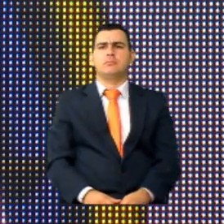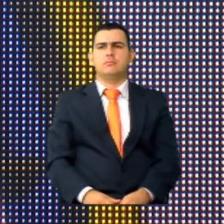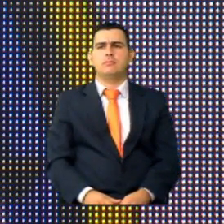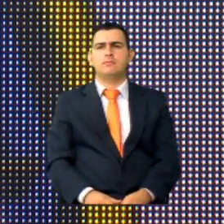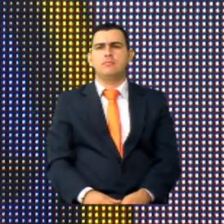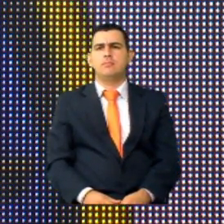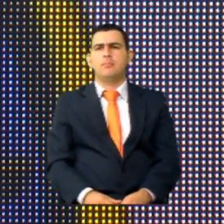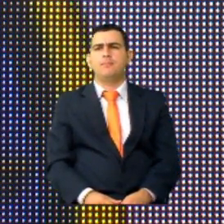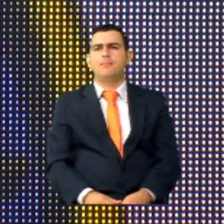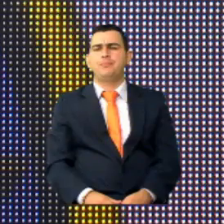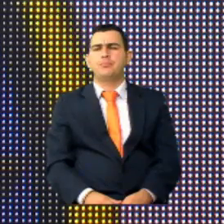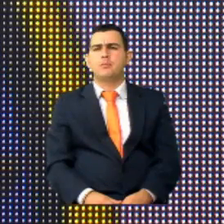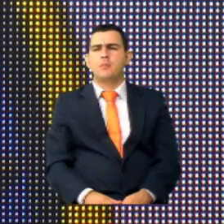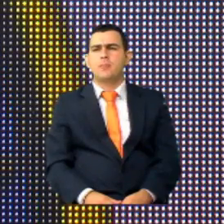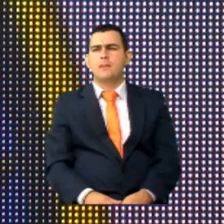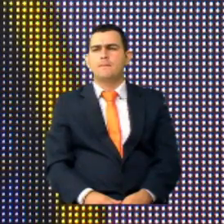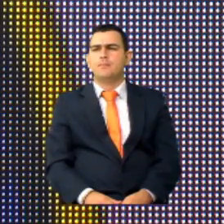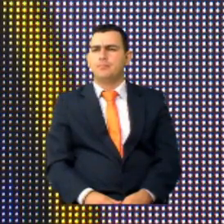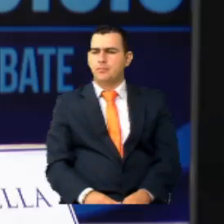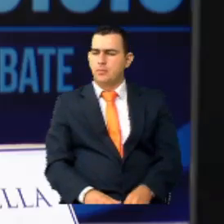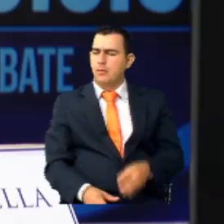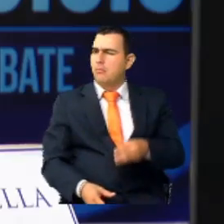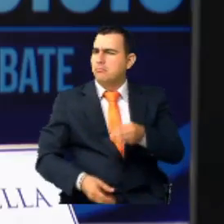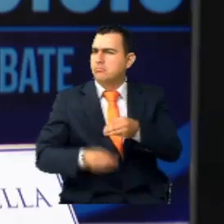periodista Mónica Arcella para realizar su contrapregunta.